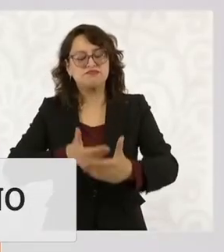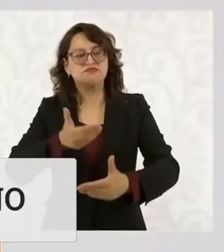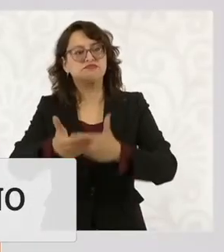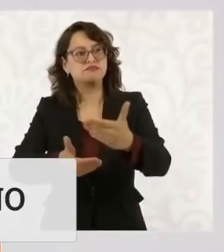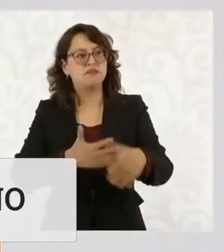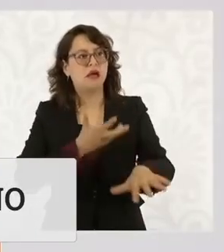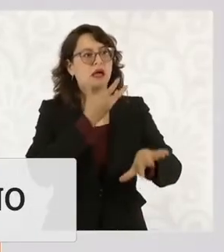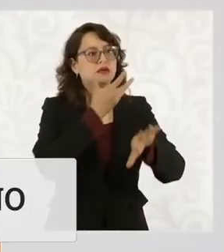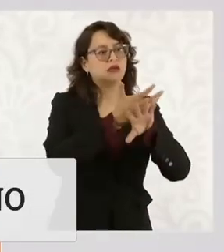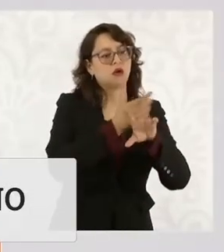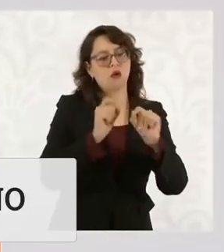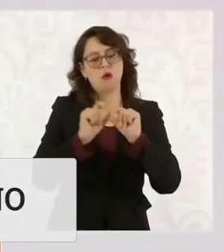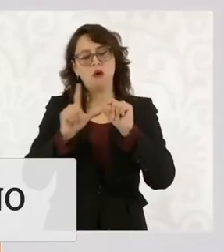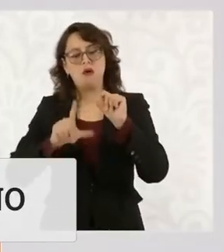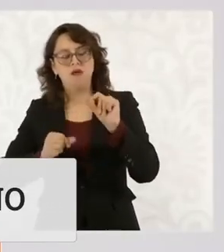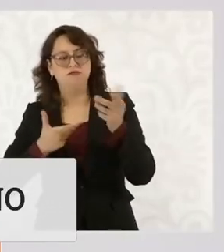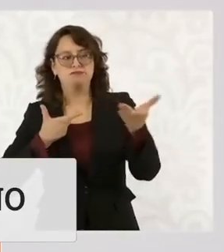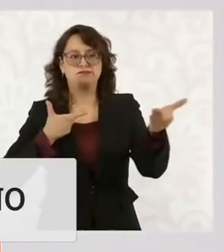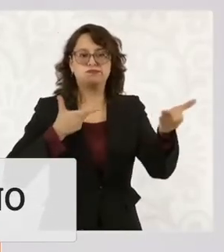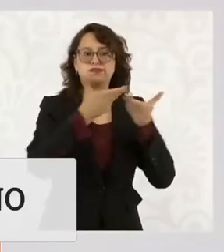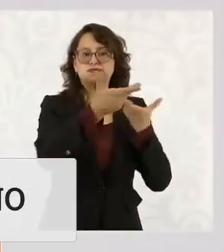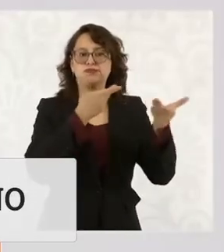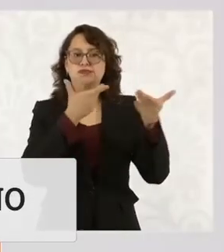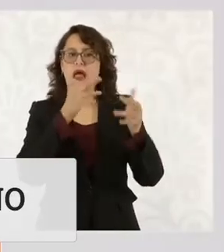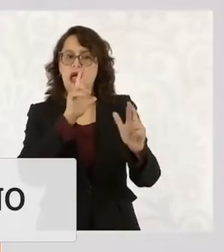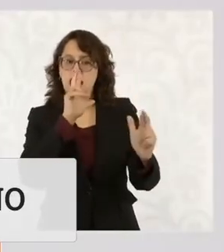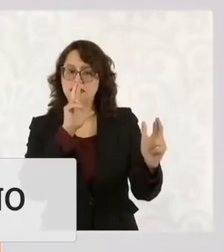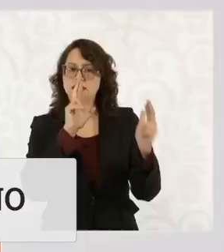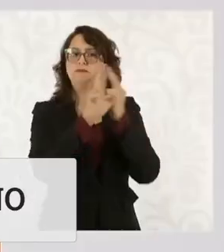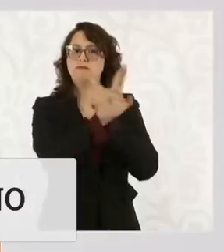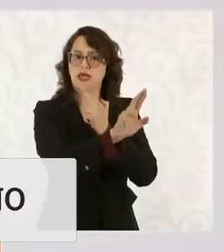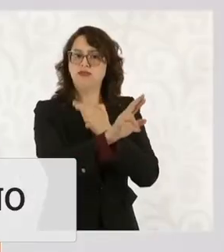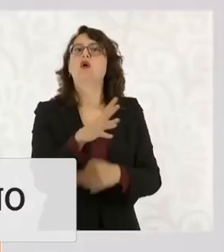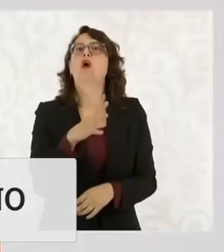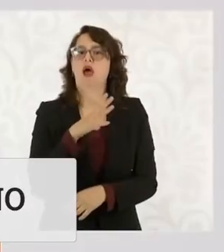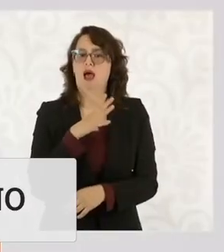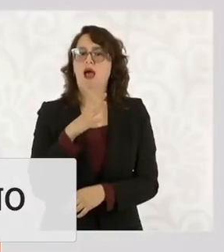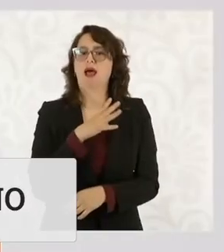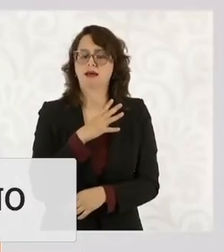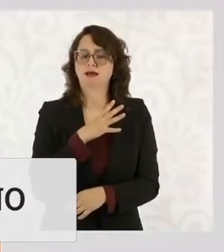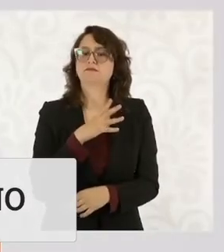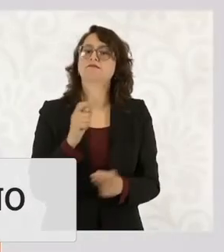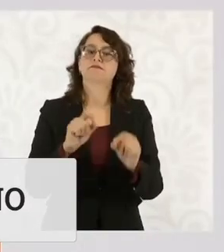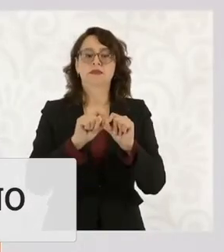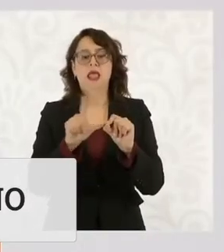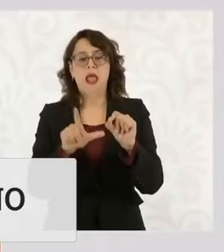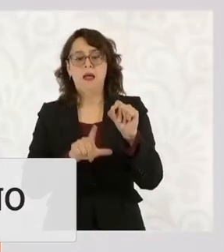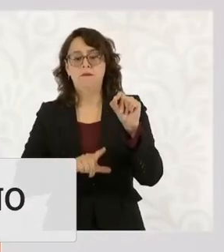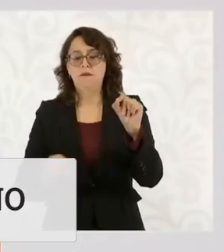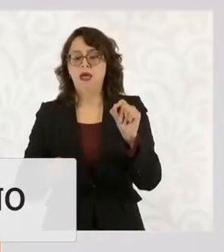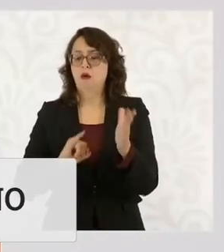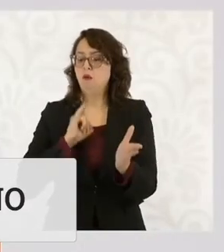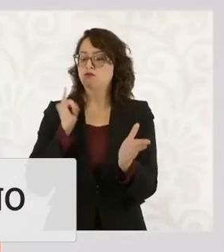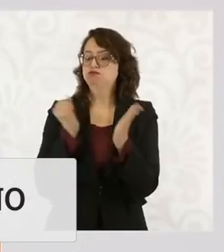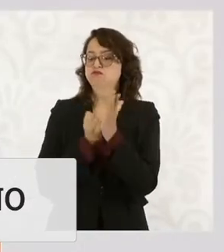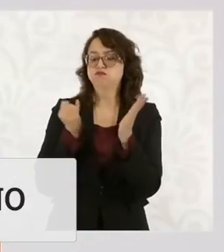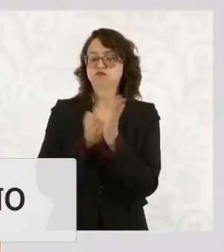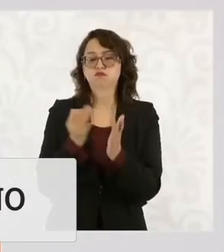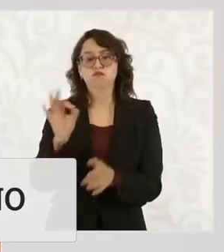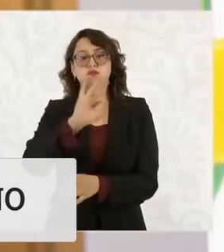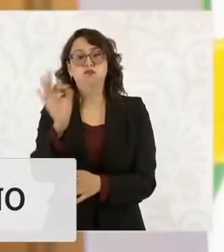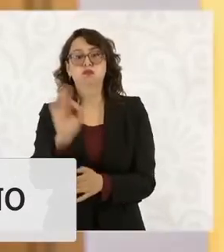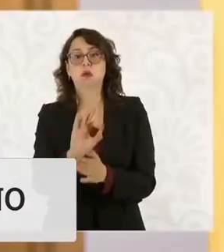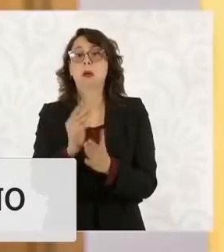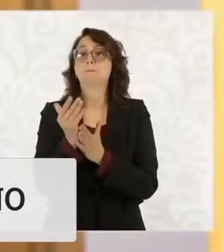una relación de respeto mutuo. México es el país con el menor porcentaje de tarifas arancelarias